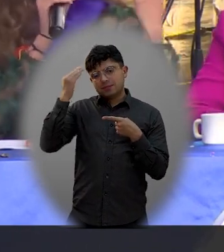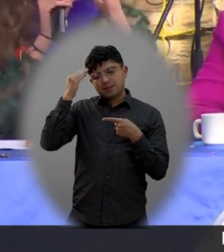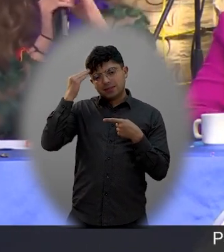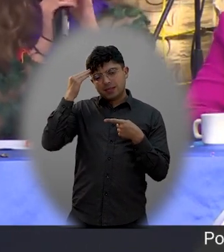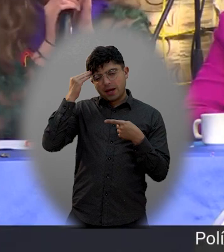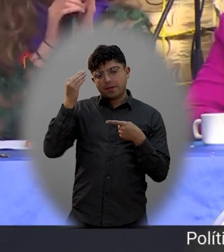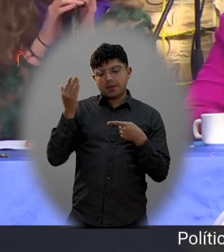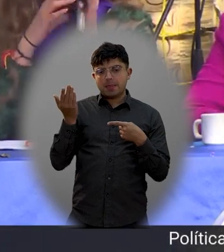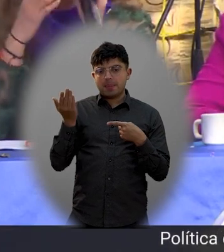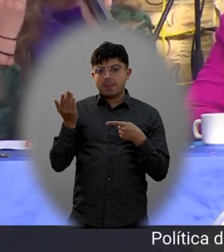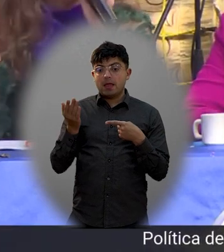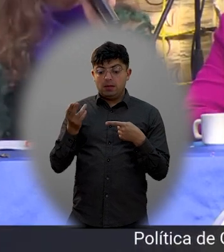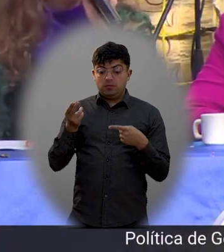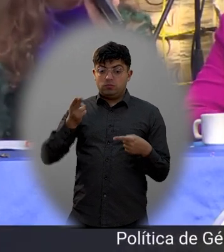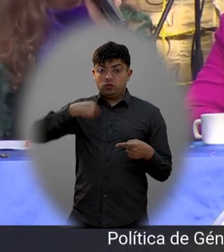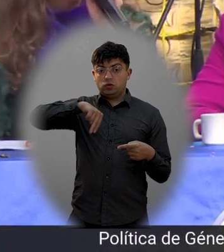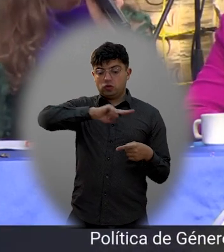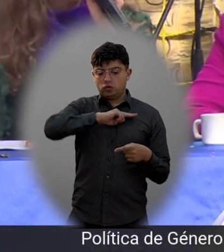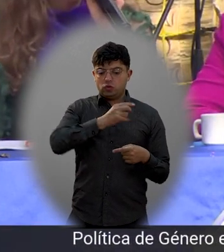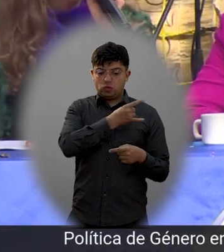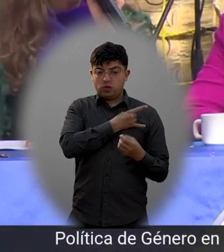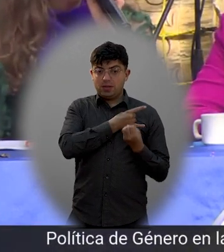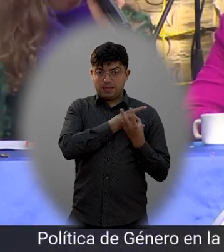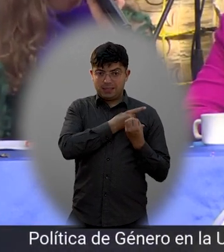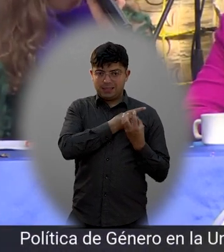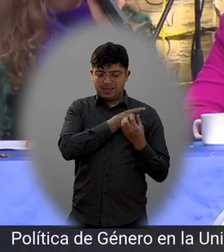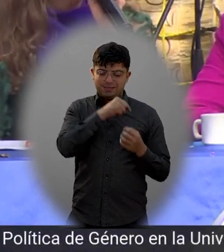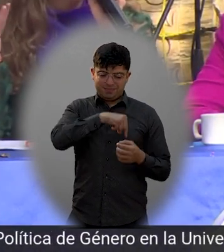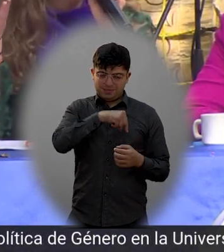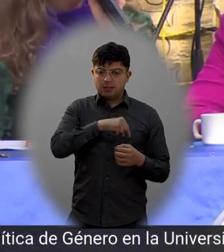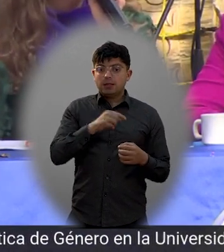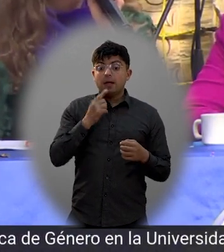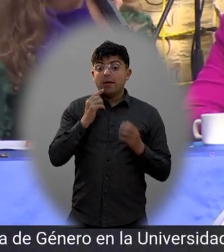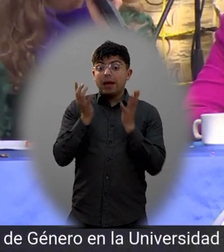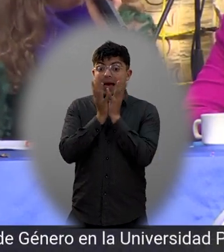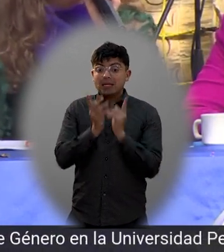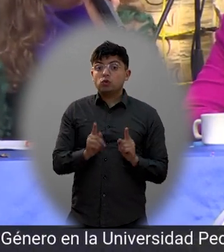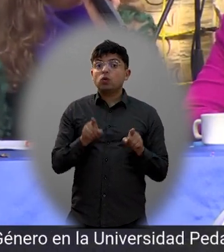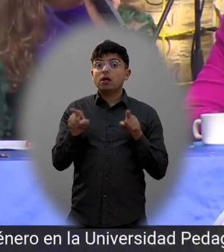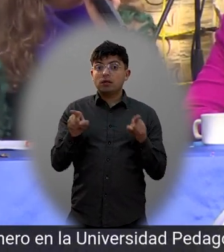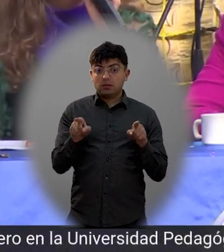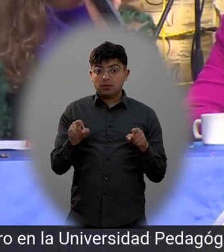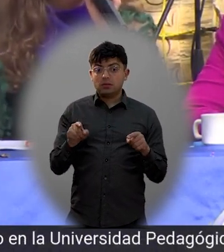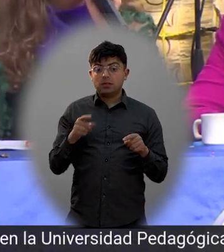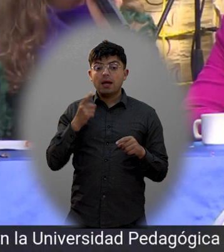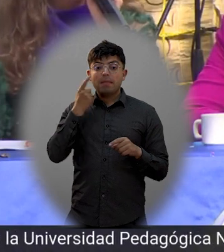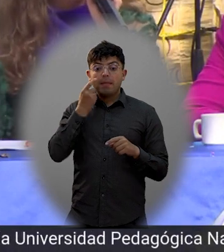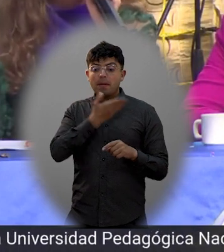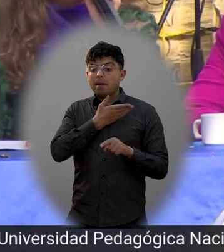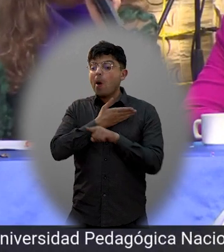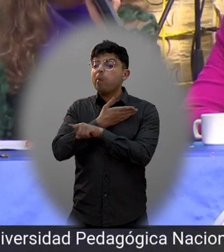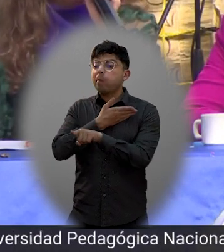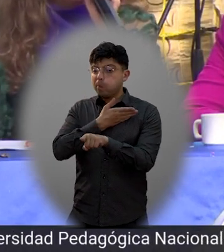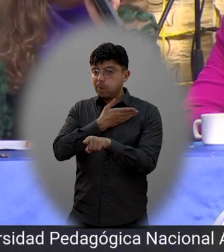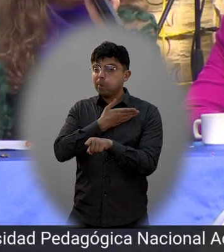pues que somos una universidad donde muchos de los estudiantes son papás y mamás,